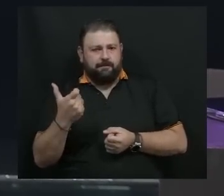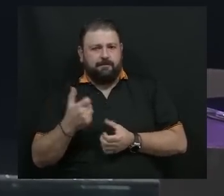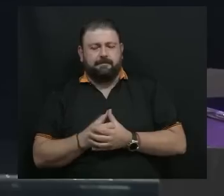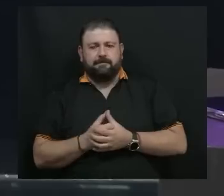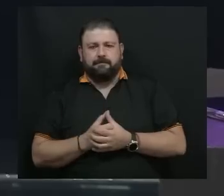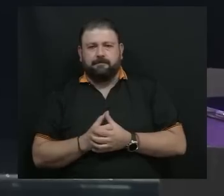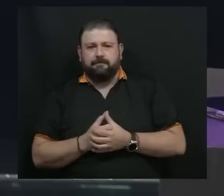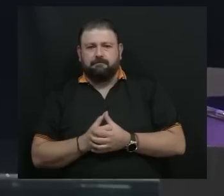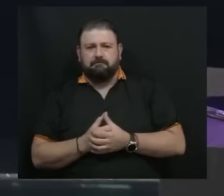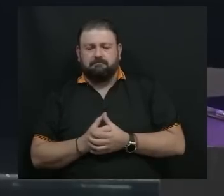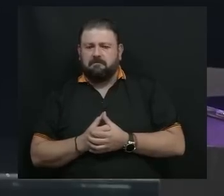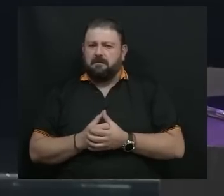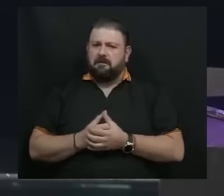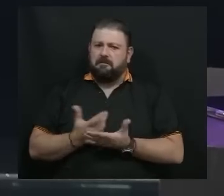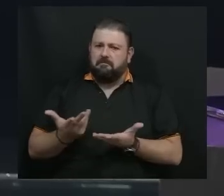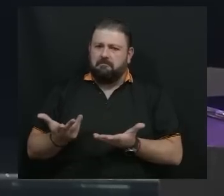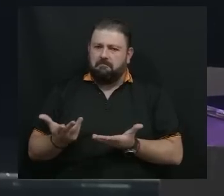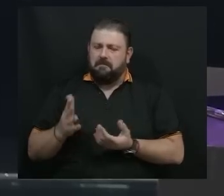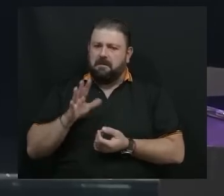¿Tan poquito?